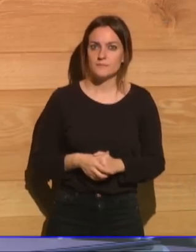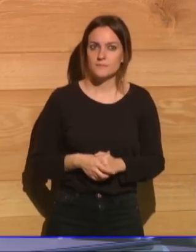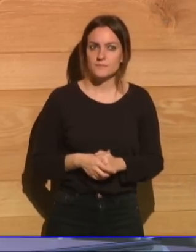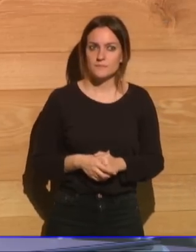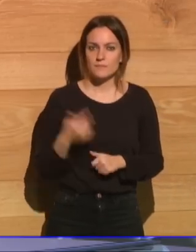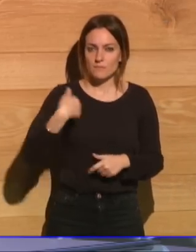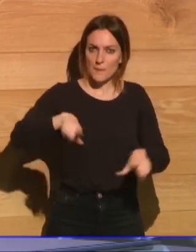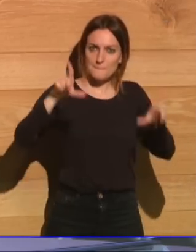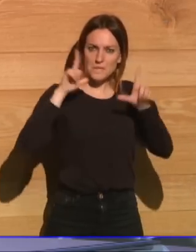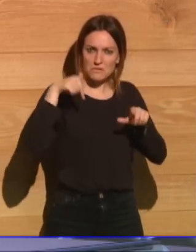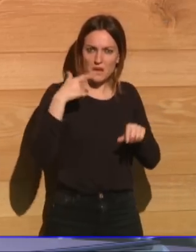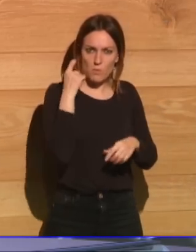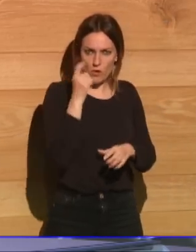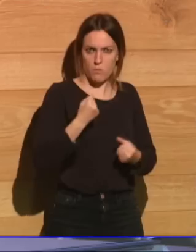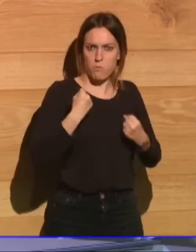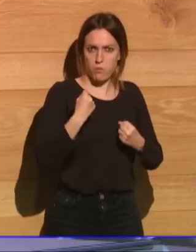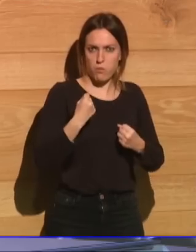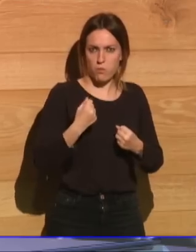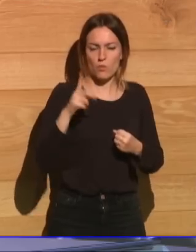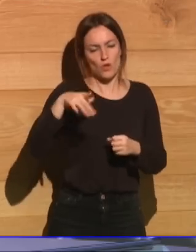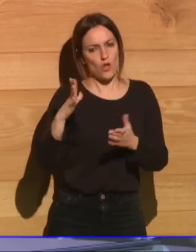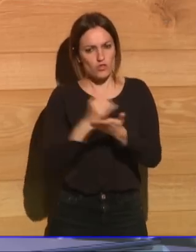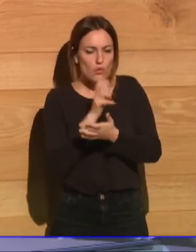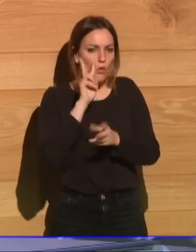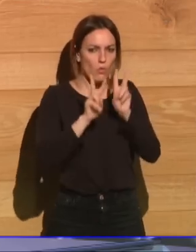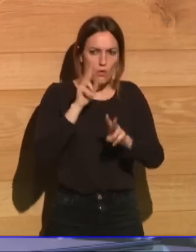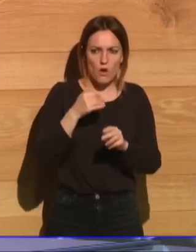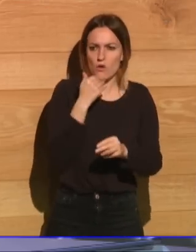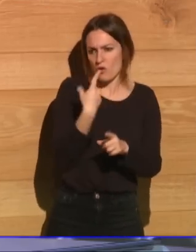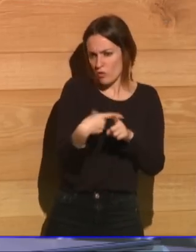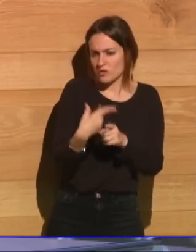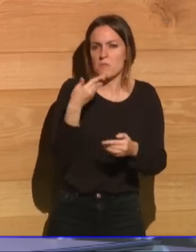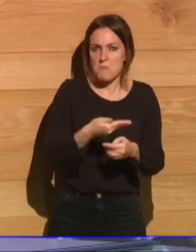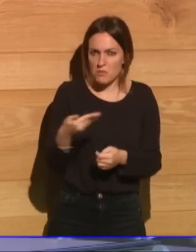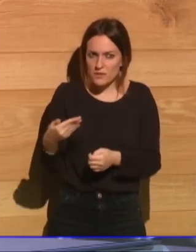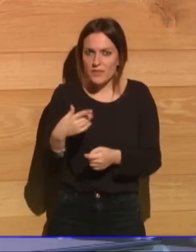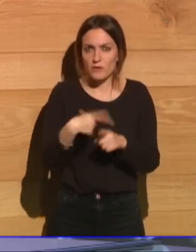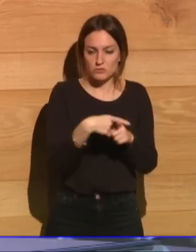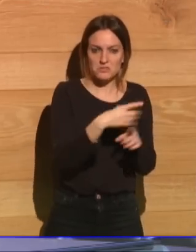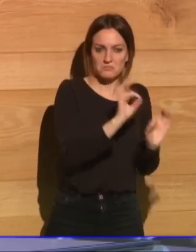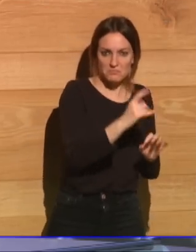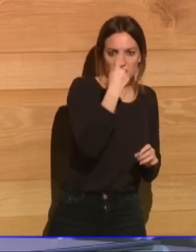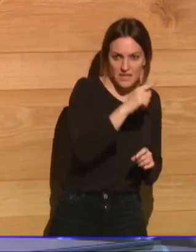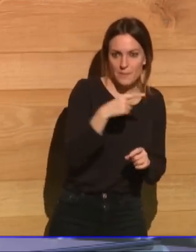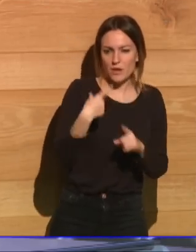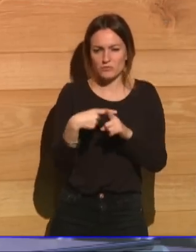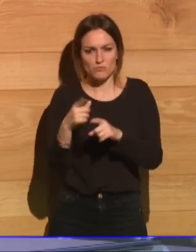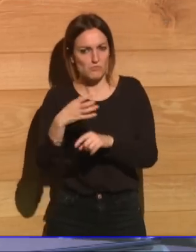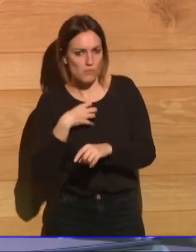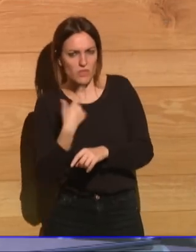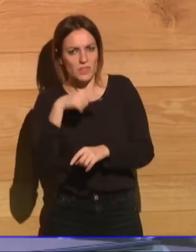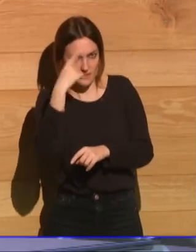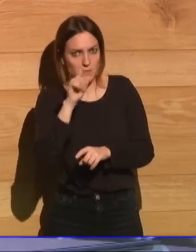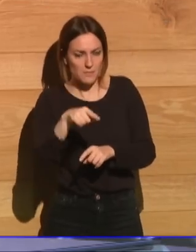personaje de mujer fatal que también lo ha visto todo y que tiene todo un peso vital y que sabe lo que es y lo que no puede ser y que Cínica, además. busca cínica,